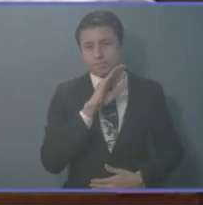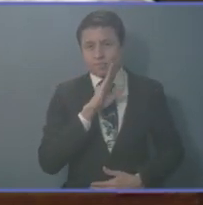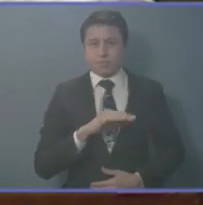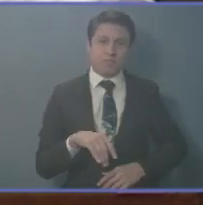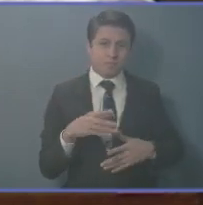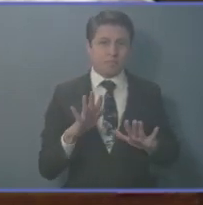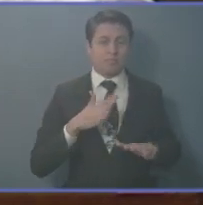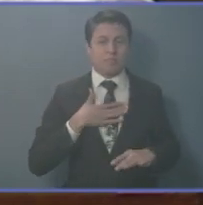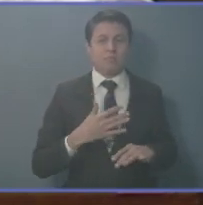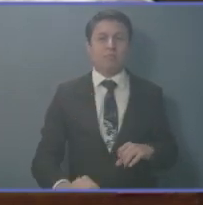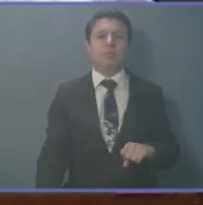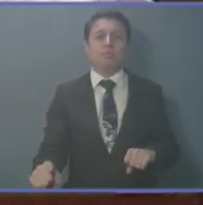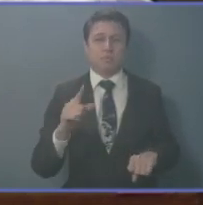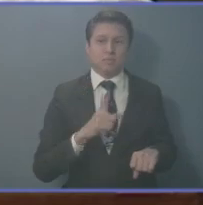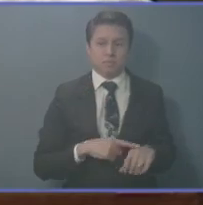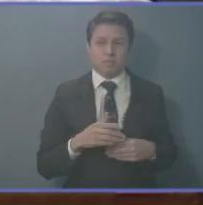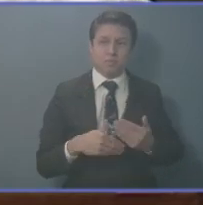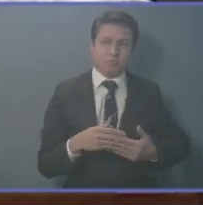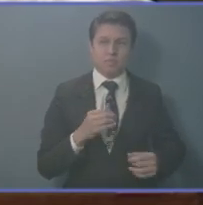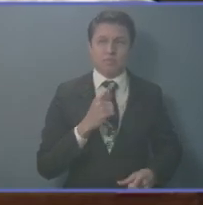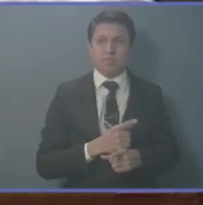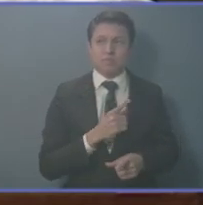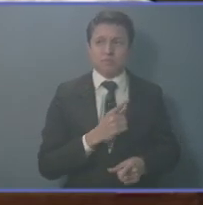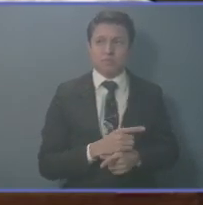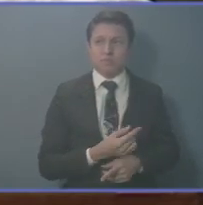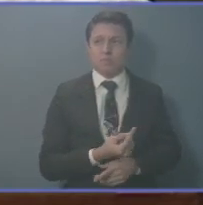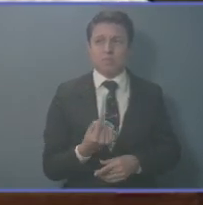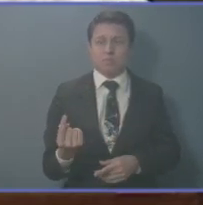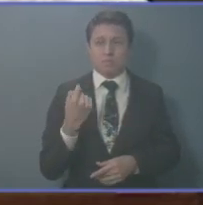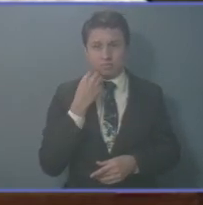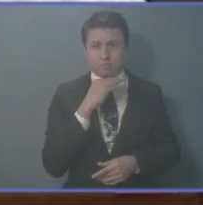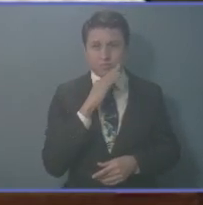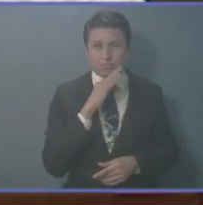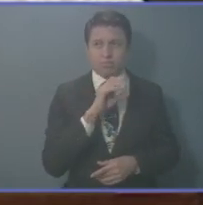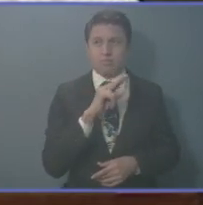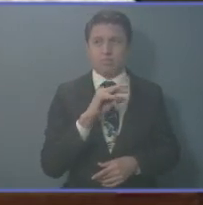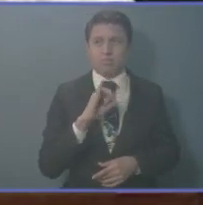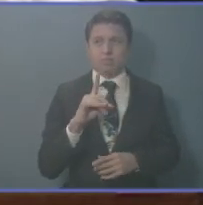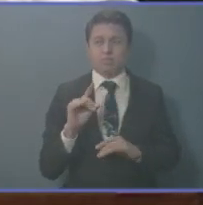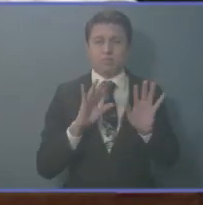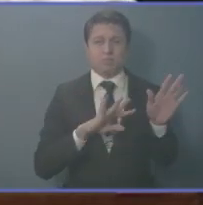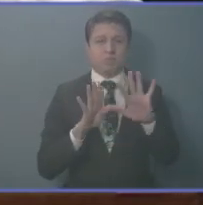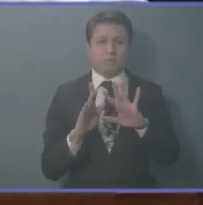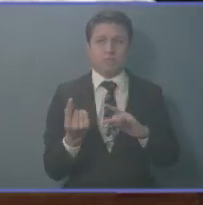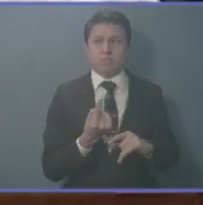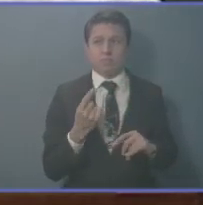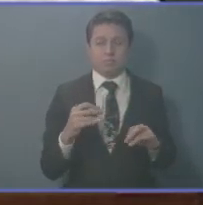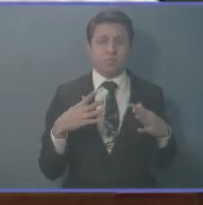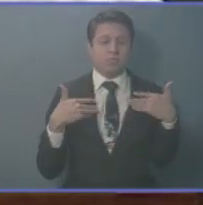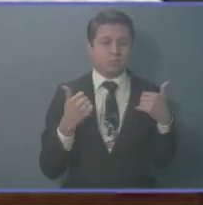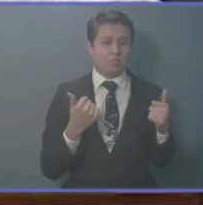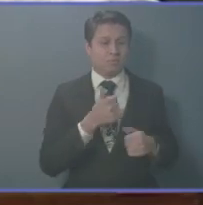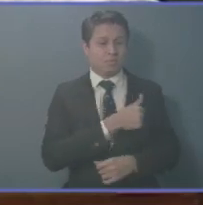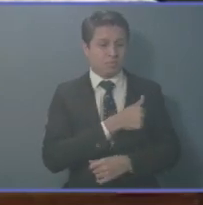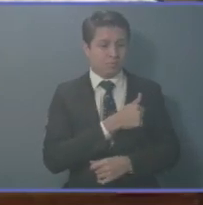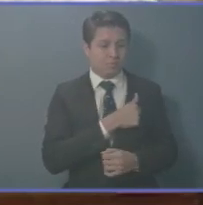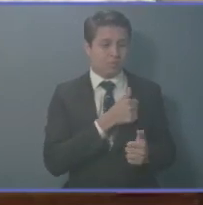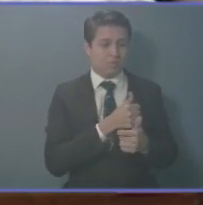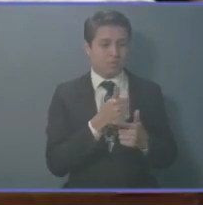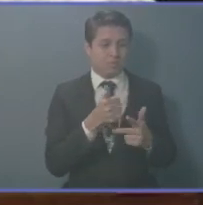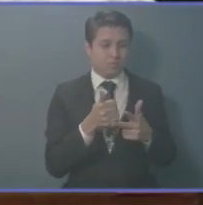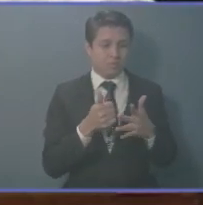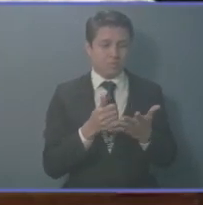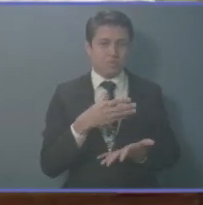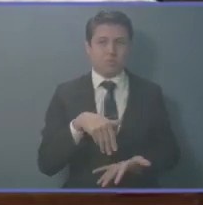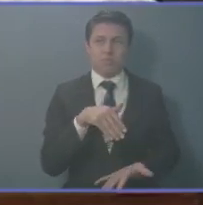preexistente para dar el tratamiento adecuado. Personas con síntomas de COVID-19. El personal de salud responsable en cada uno de los centros